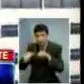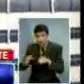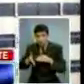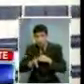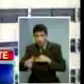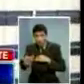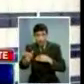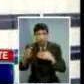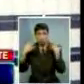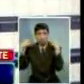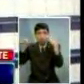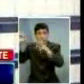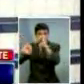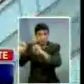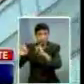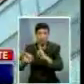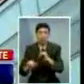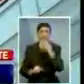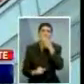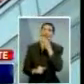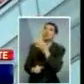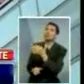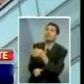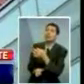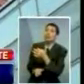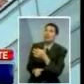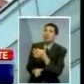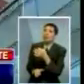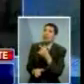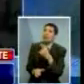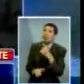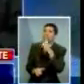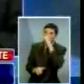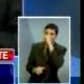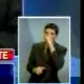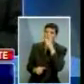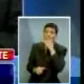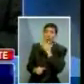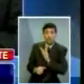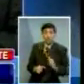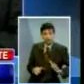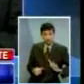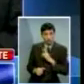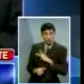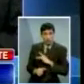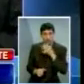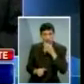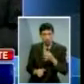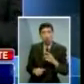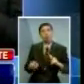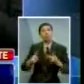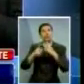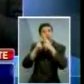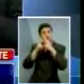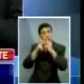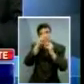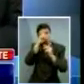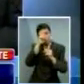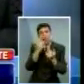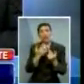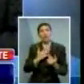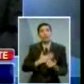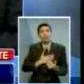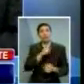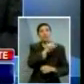también nuevos centros, o sea, en ese sentido? Los hospitales, el presidente de la República ha propuesto un plan de construcción hospitalaria de